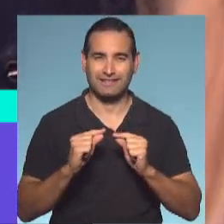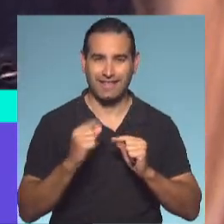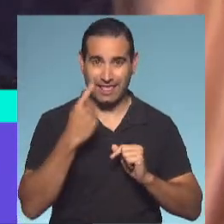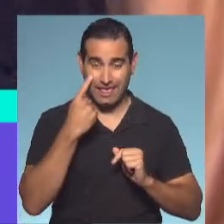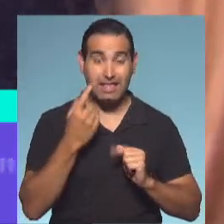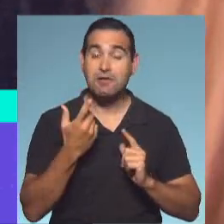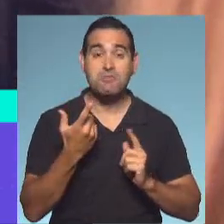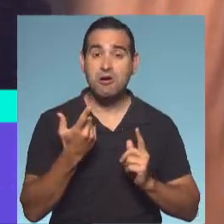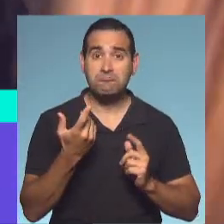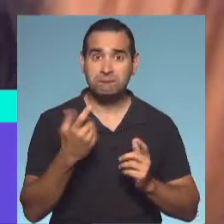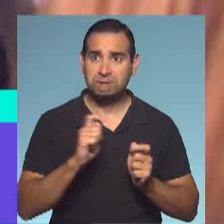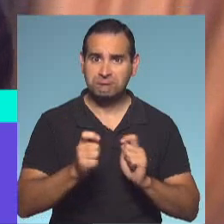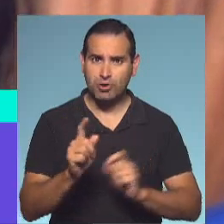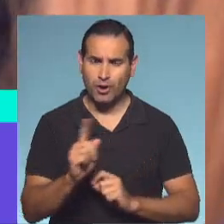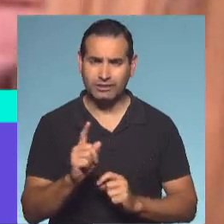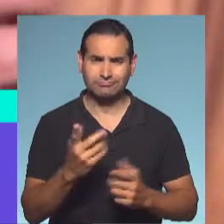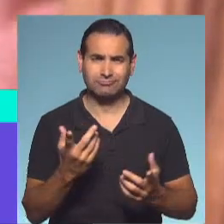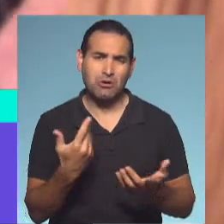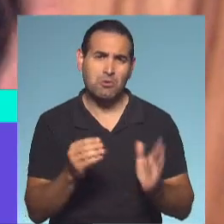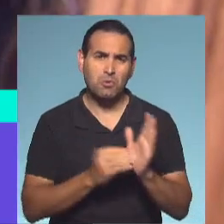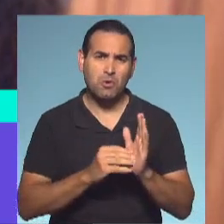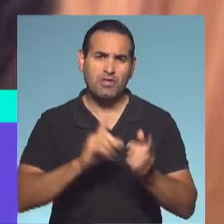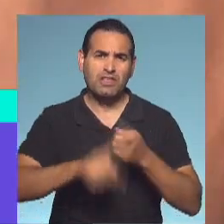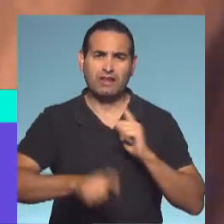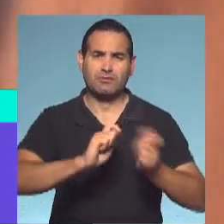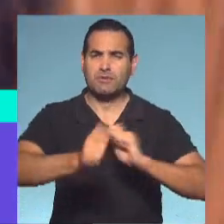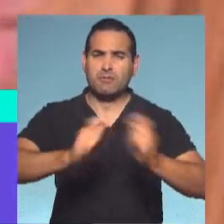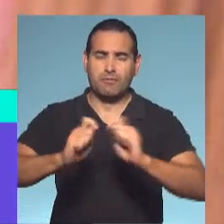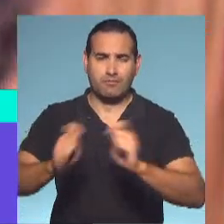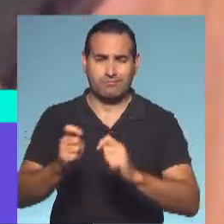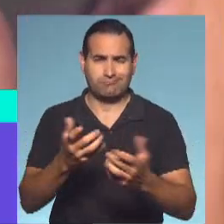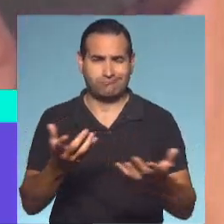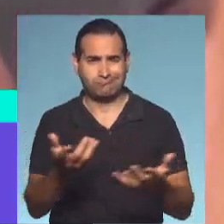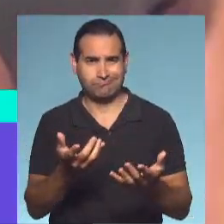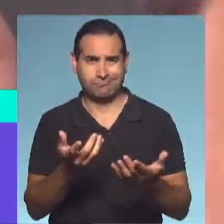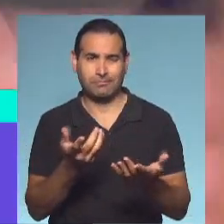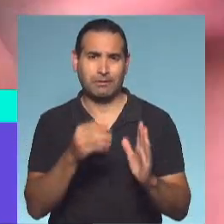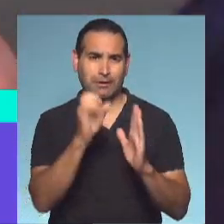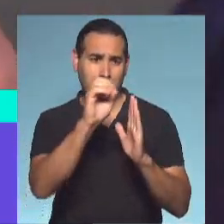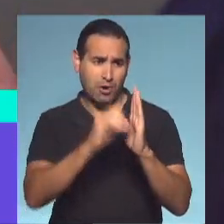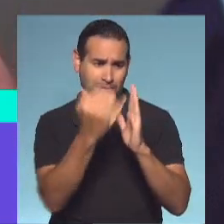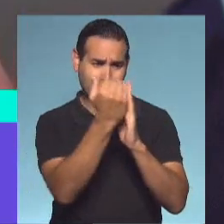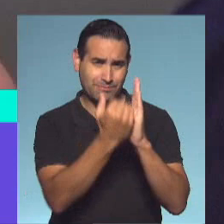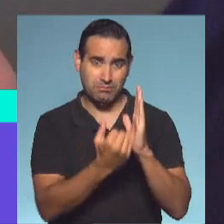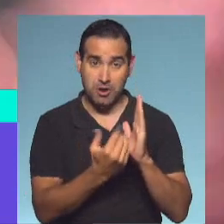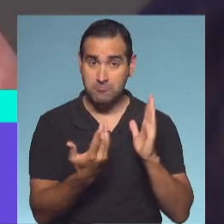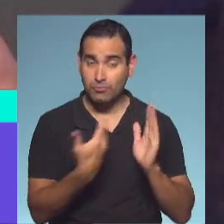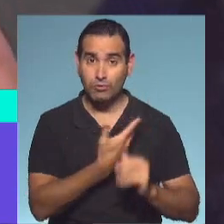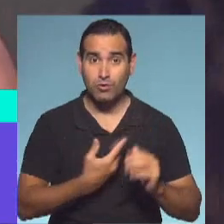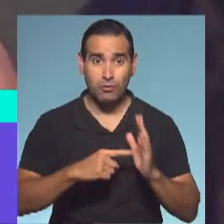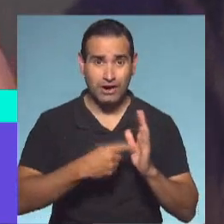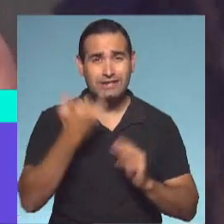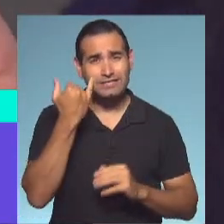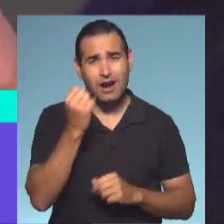es que eso no estaba pasando, sino que habían hecho una asignación de turnos compulsivas en base a unos padrones que la Ciudad de Buenos Aires